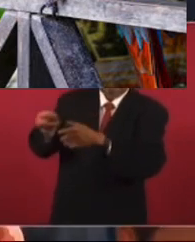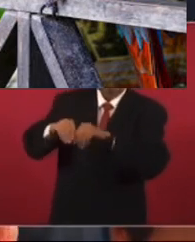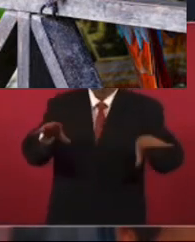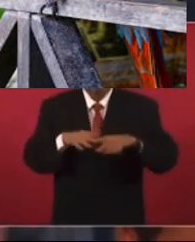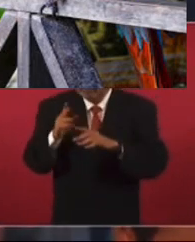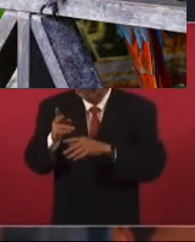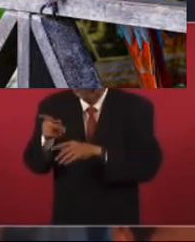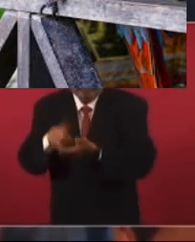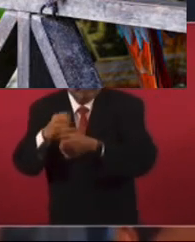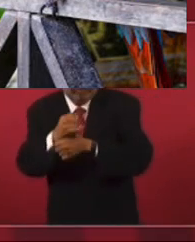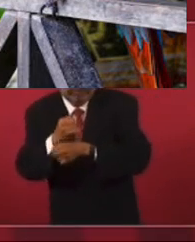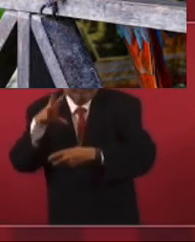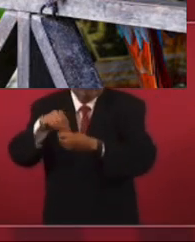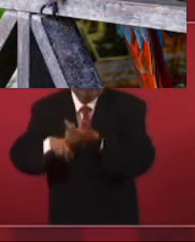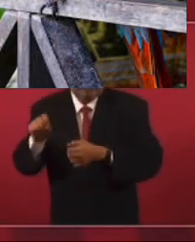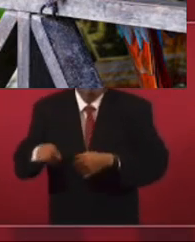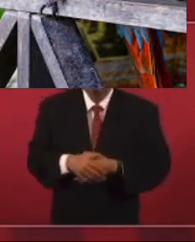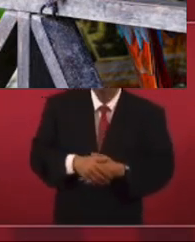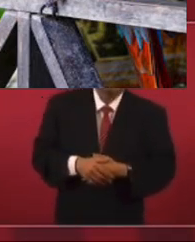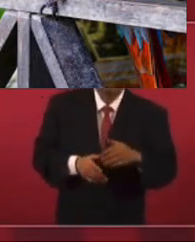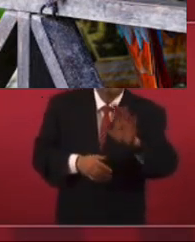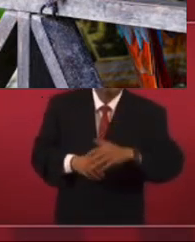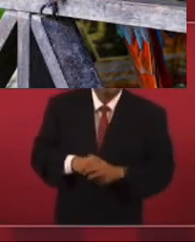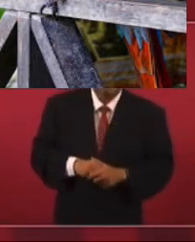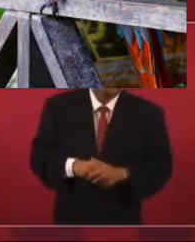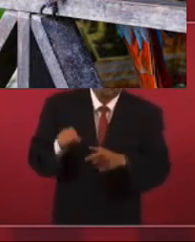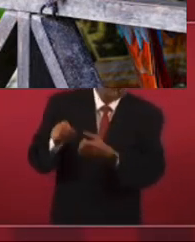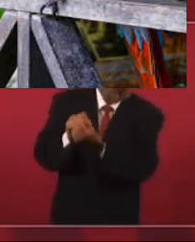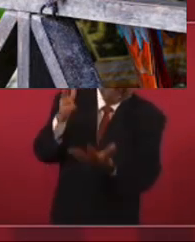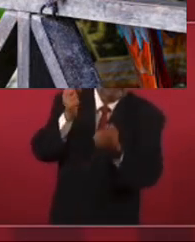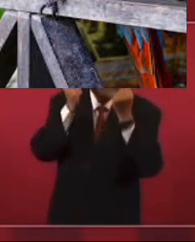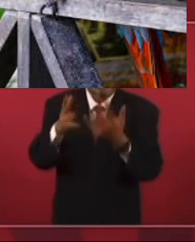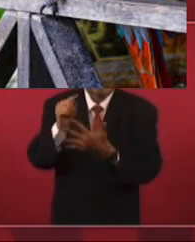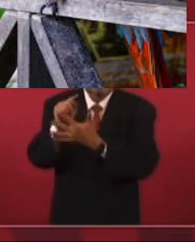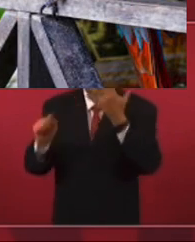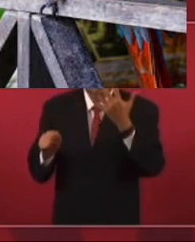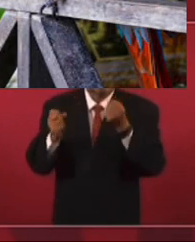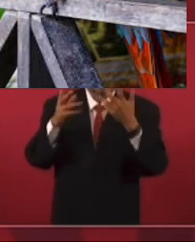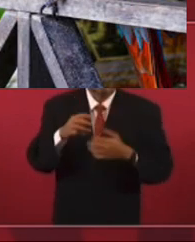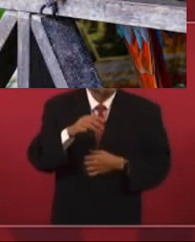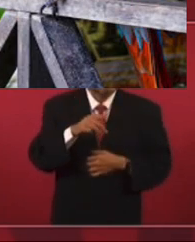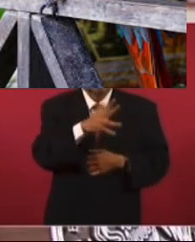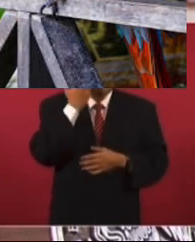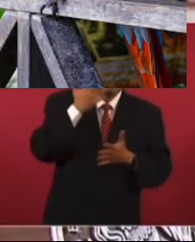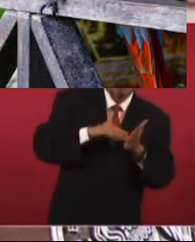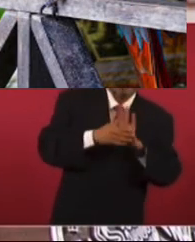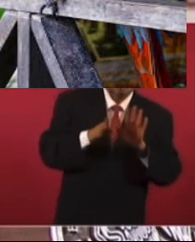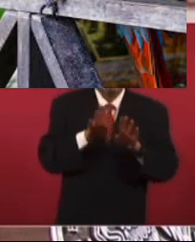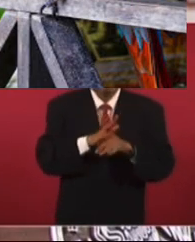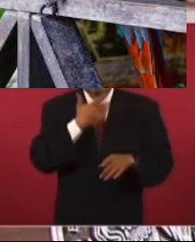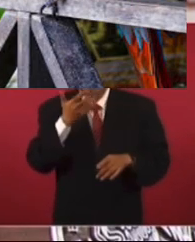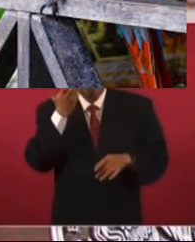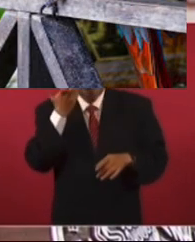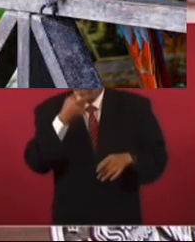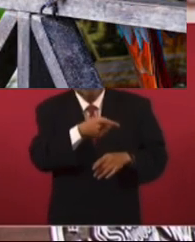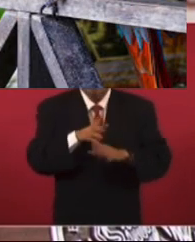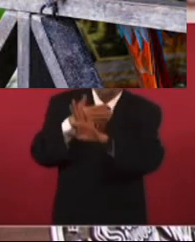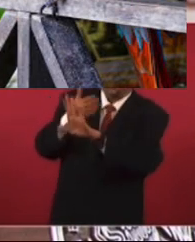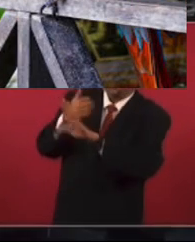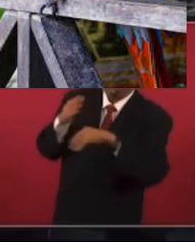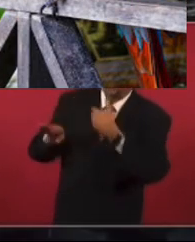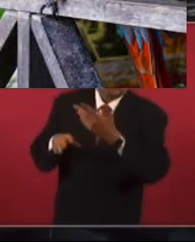logró engañar a la gente. Tal vez a la gente más, que menos estudió, la gente más ignorante y la gente que